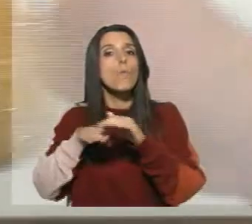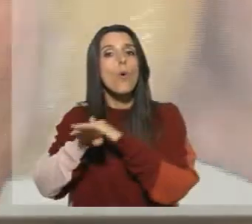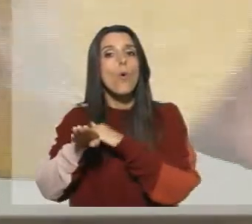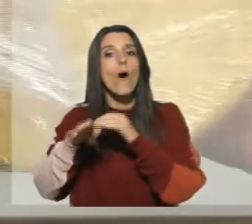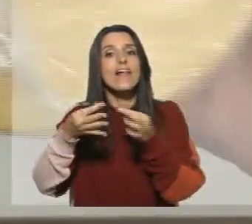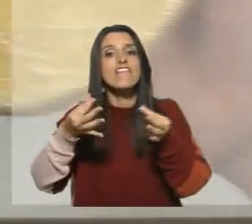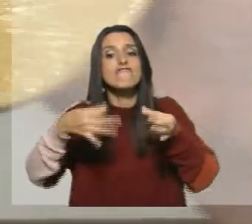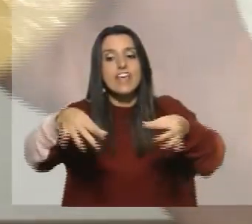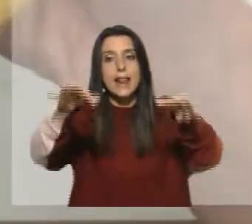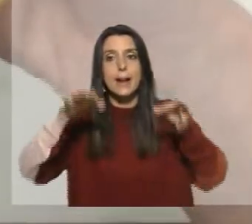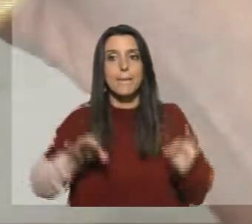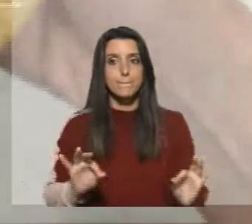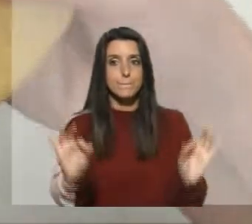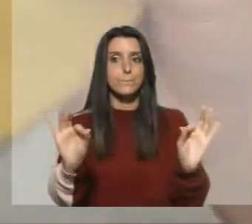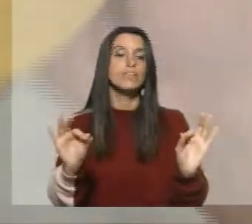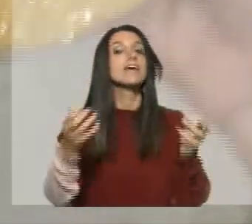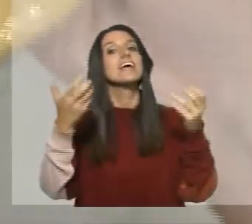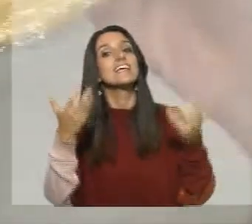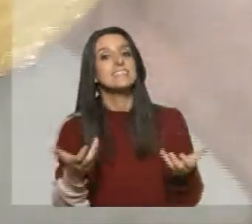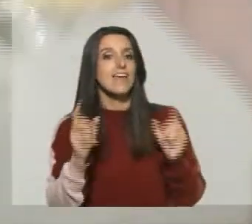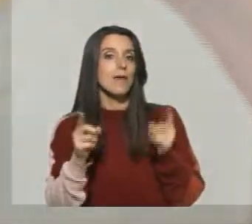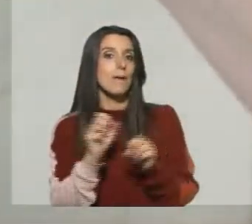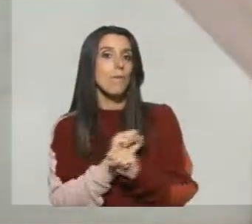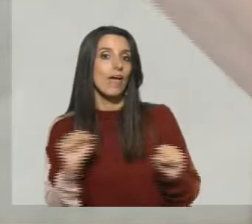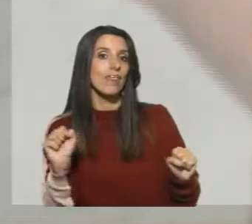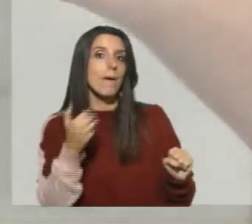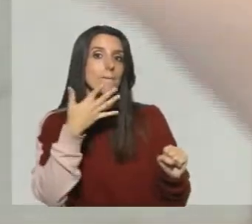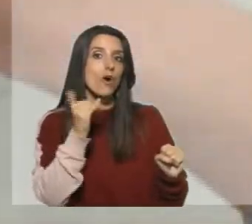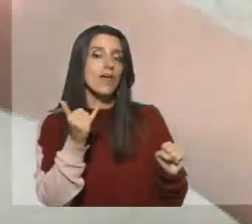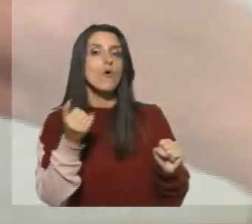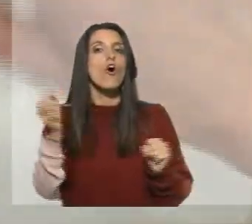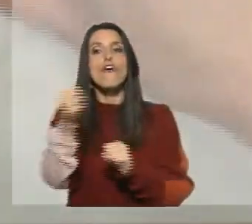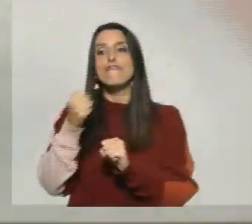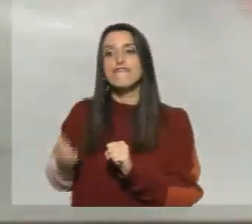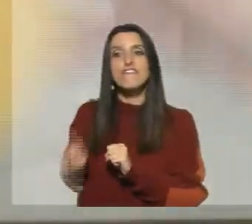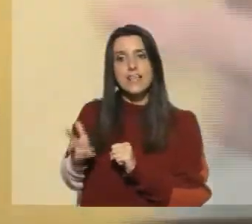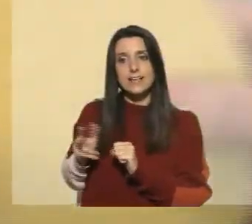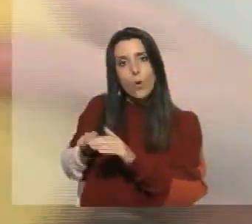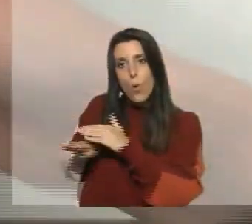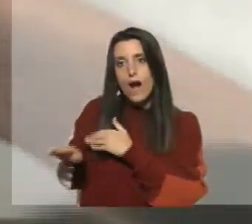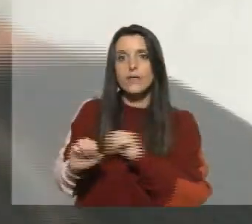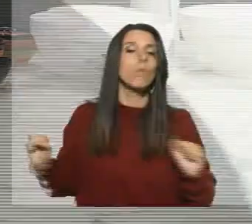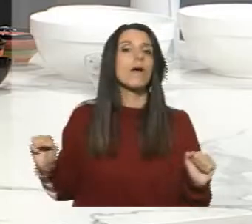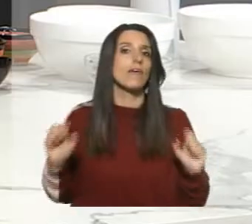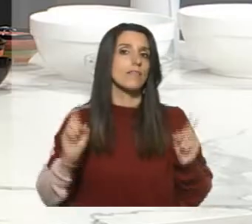envolvés en film y si quisieras también los podrías frizar, así como están.